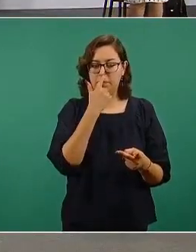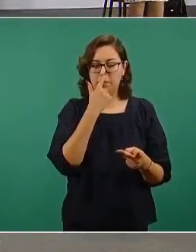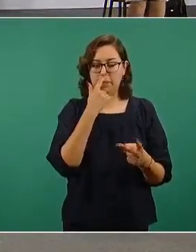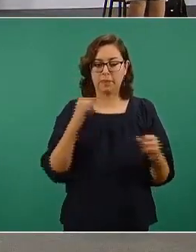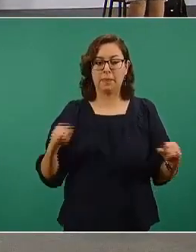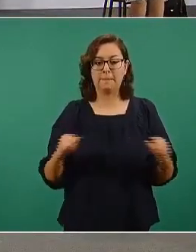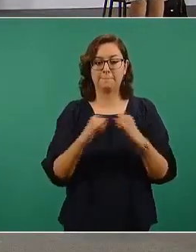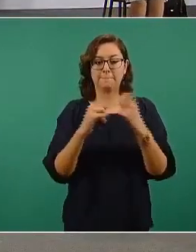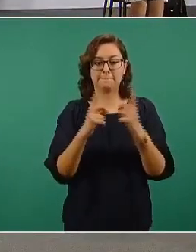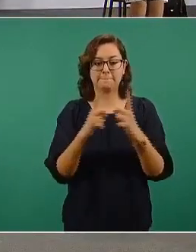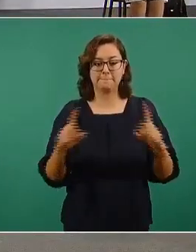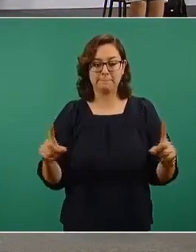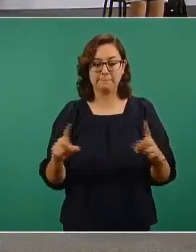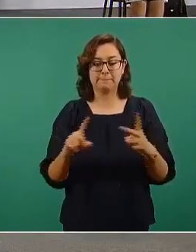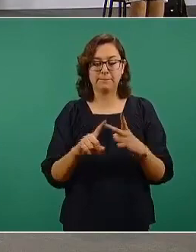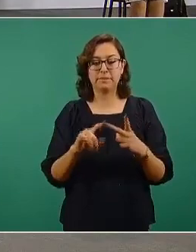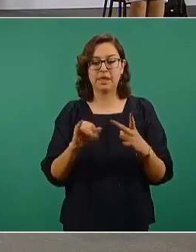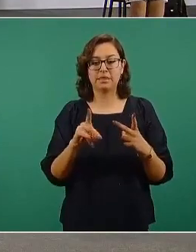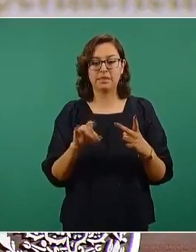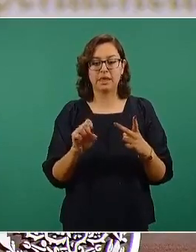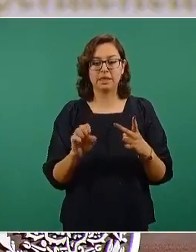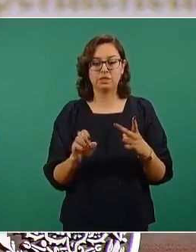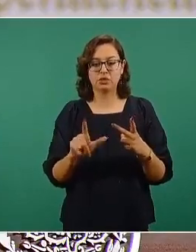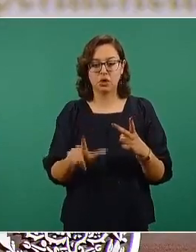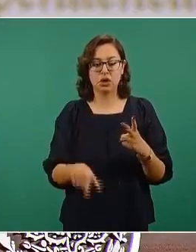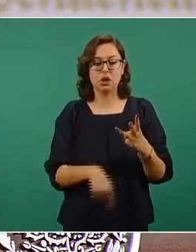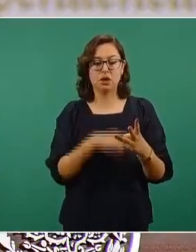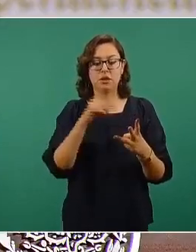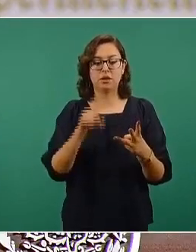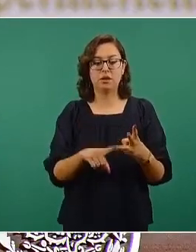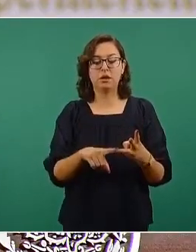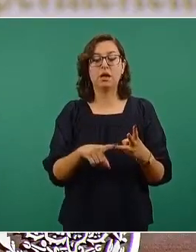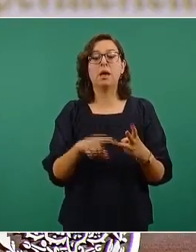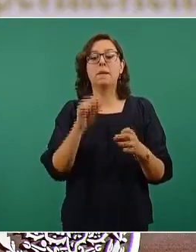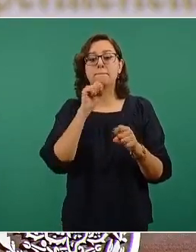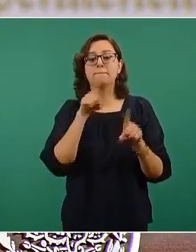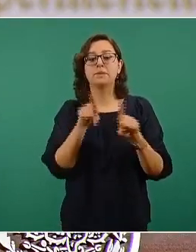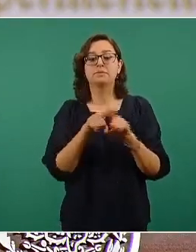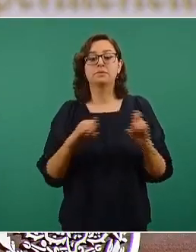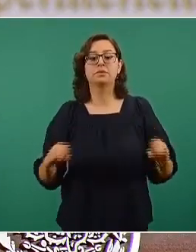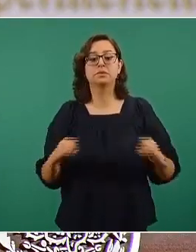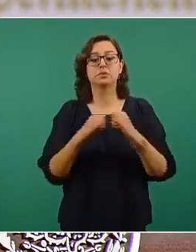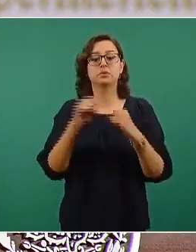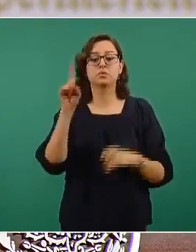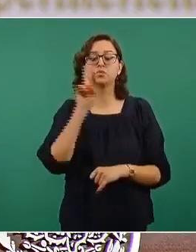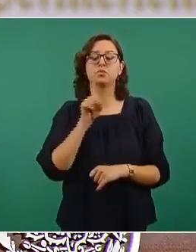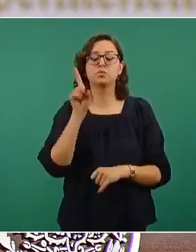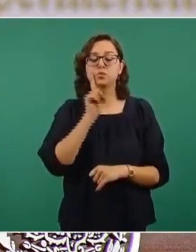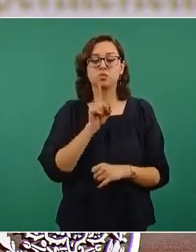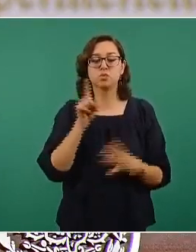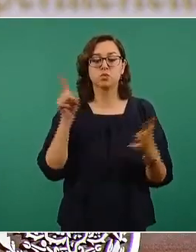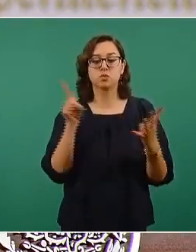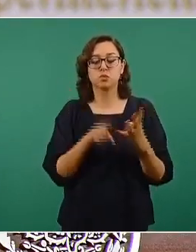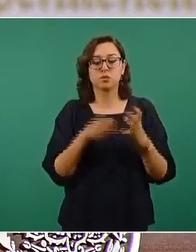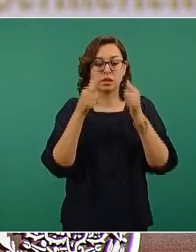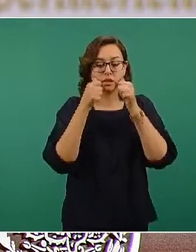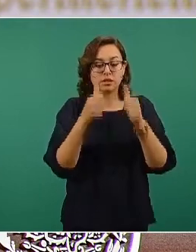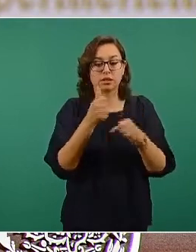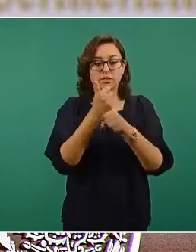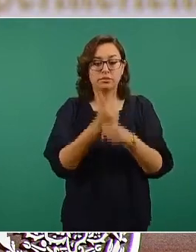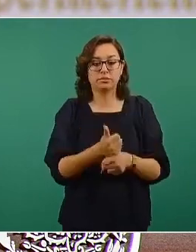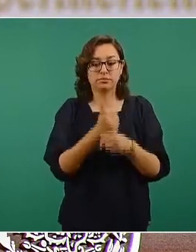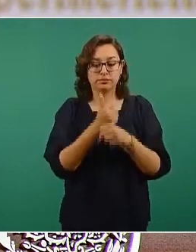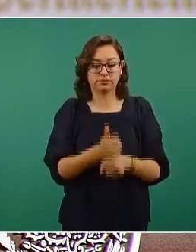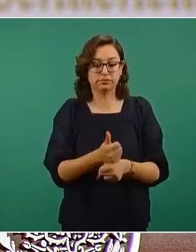la Coordinación General de Investigación de Delitos de Género y Atención a Víctimas de la Fiscalía General de la República,